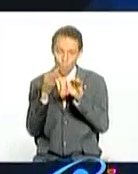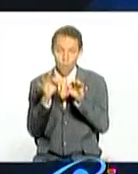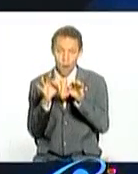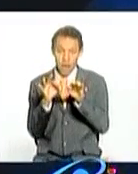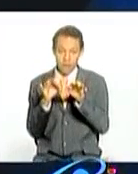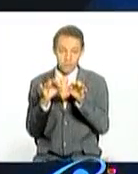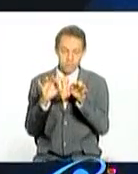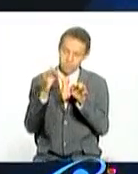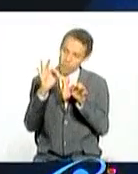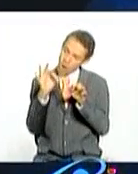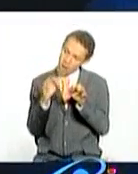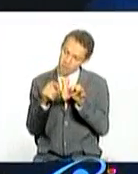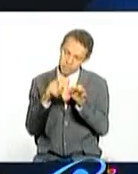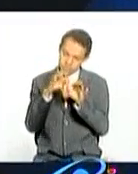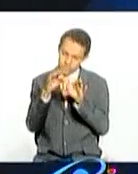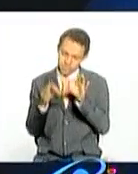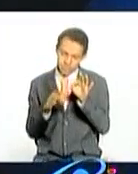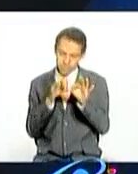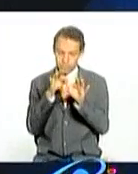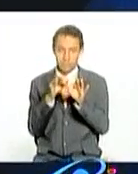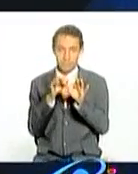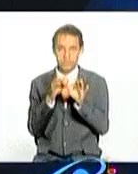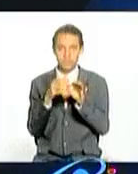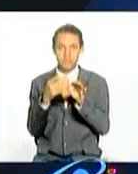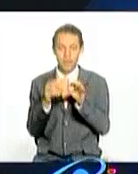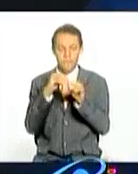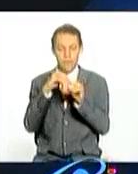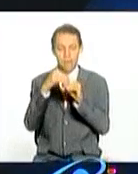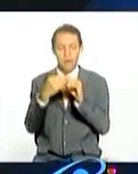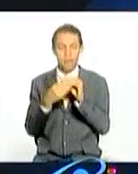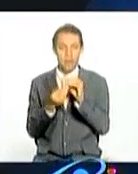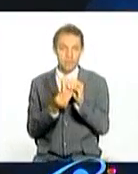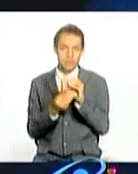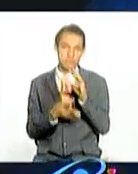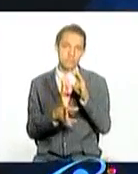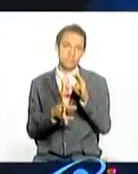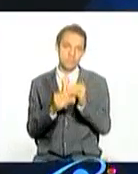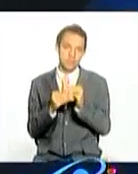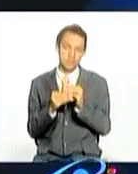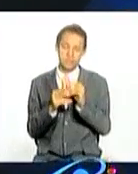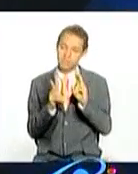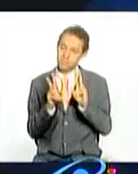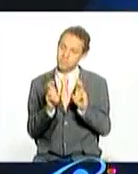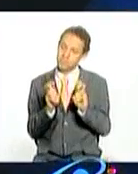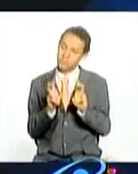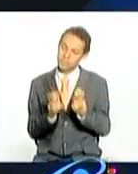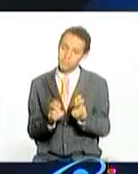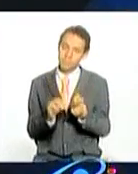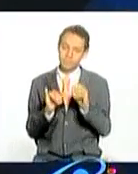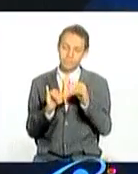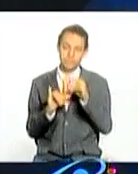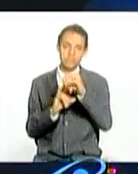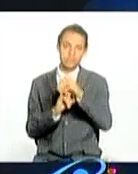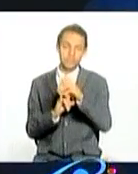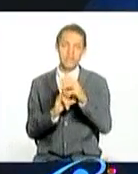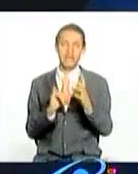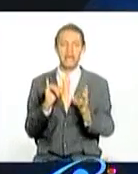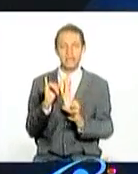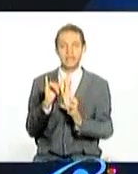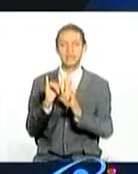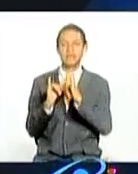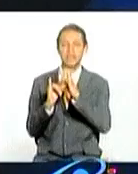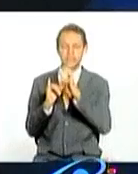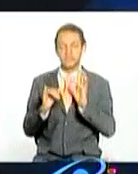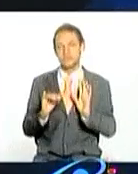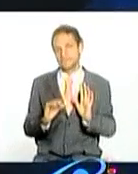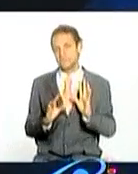que tengan más de 10 folículos en la periferia, diagnosticamos unos ovarios poliquísticos. En este